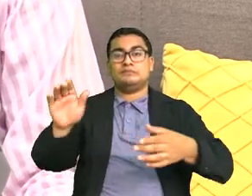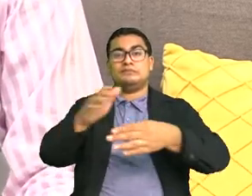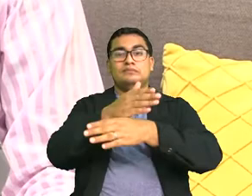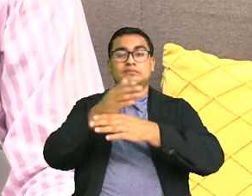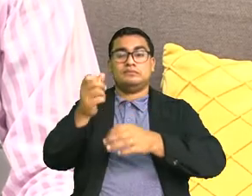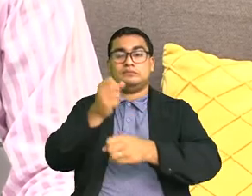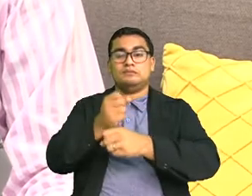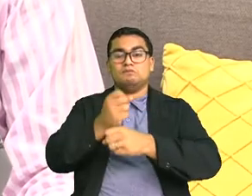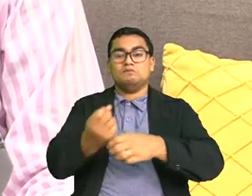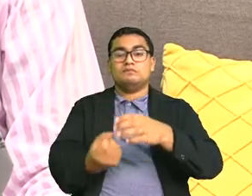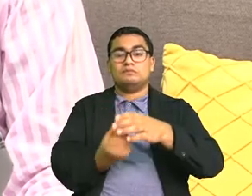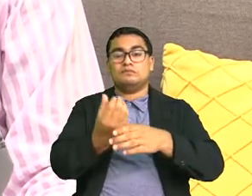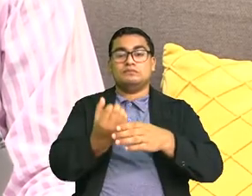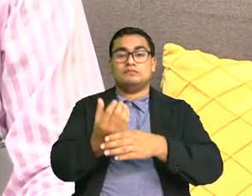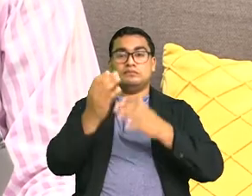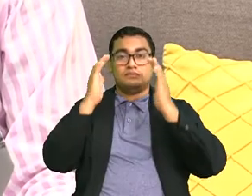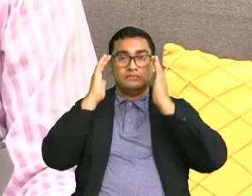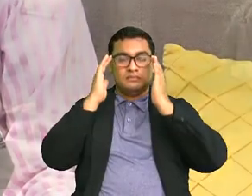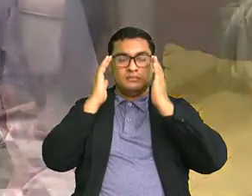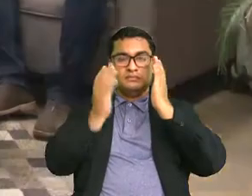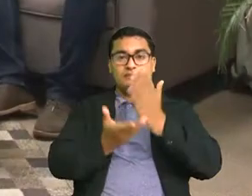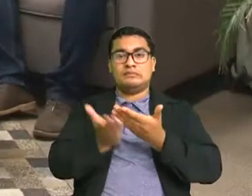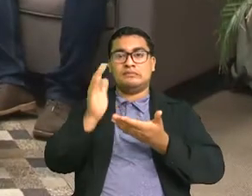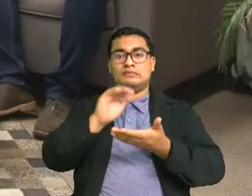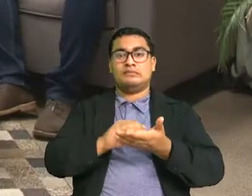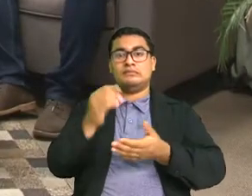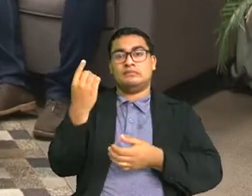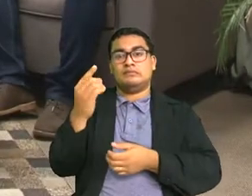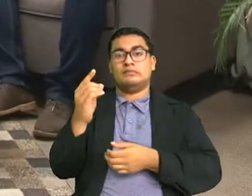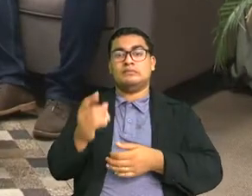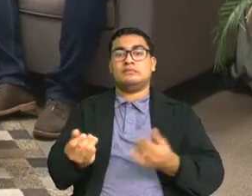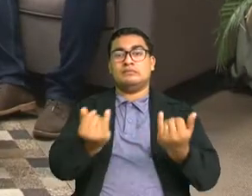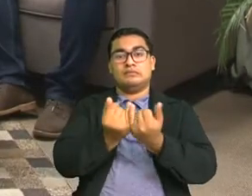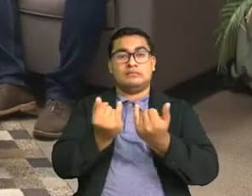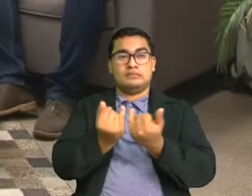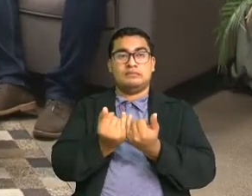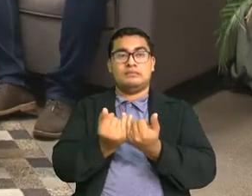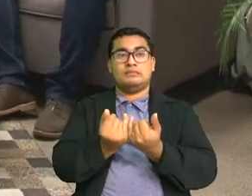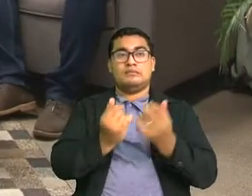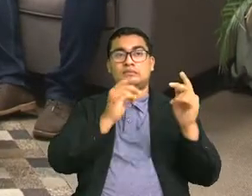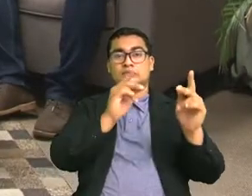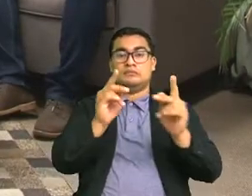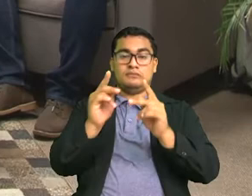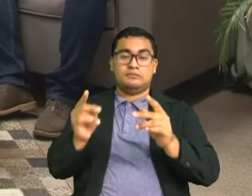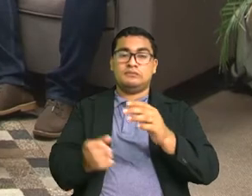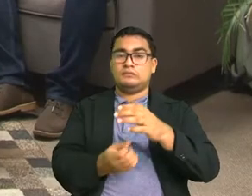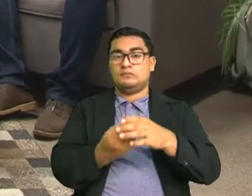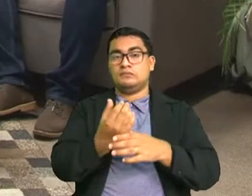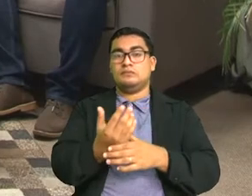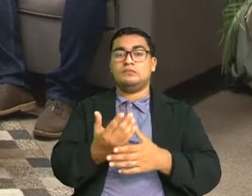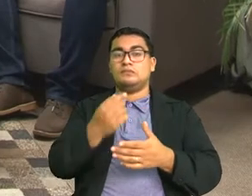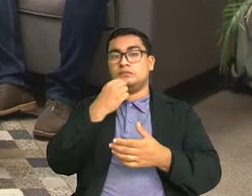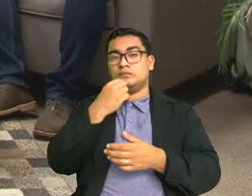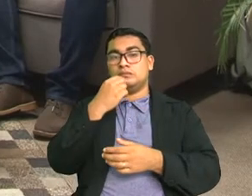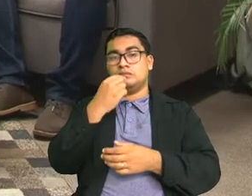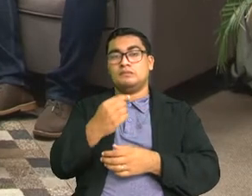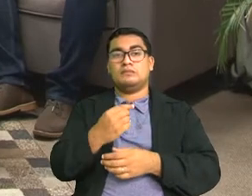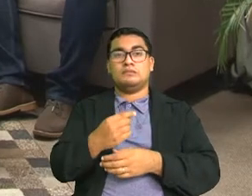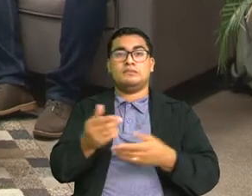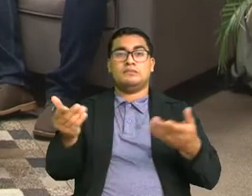productiva restitución de derechos pero también inclusión no de nuestros productores estaban invisibilizados eran prácticamente